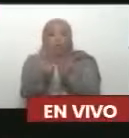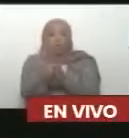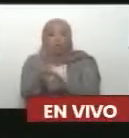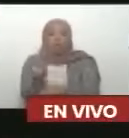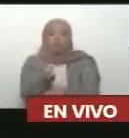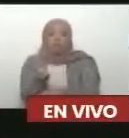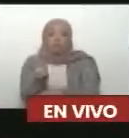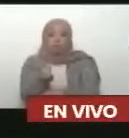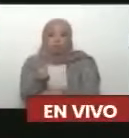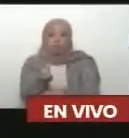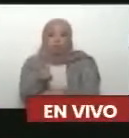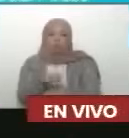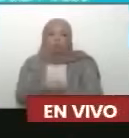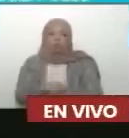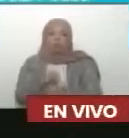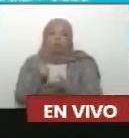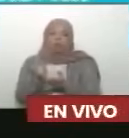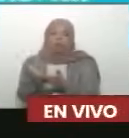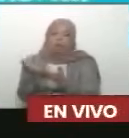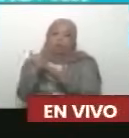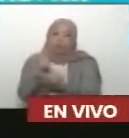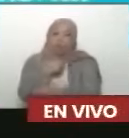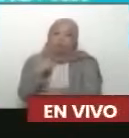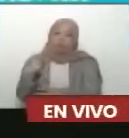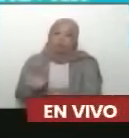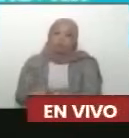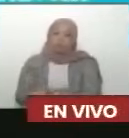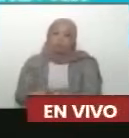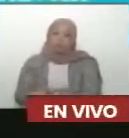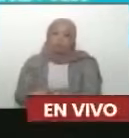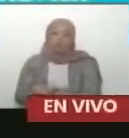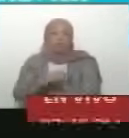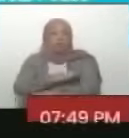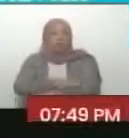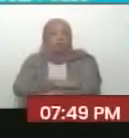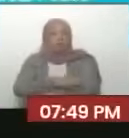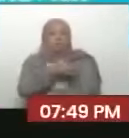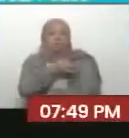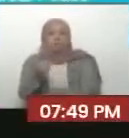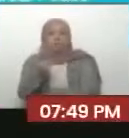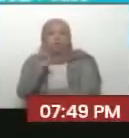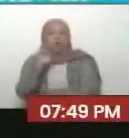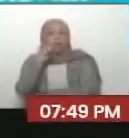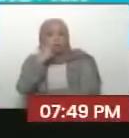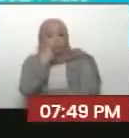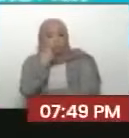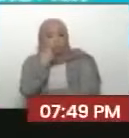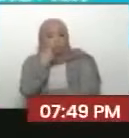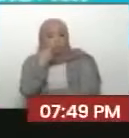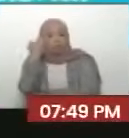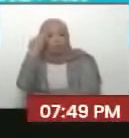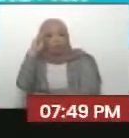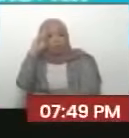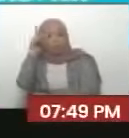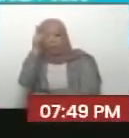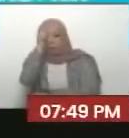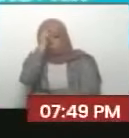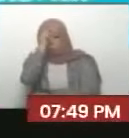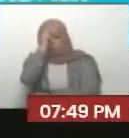acá, con la ayuda de China, que se portó a la altura, de Rusia, de Cuba, de